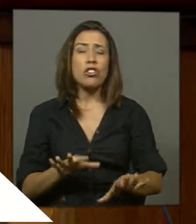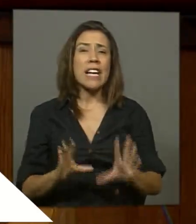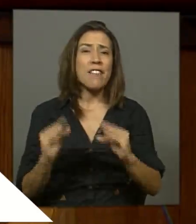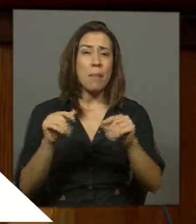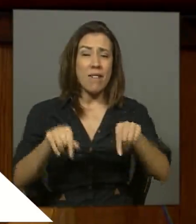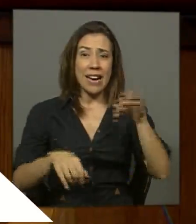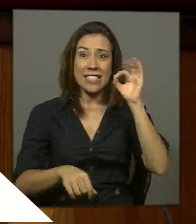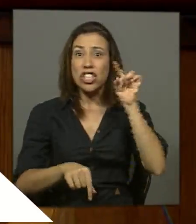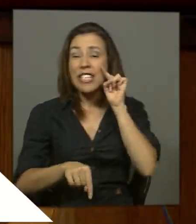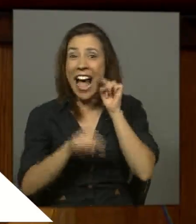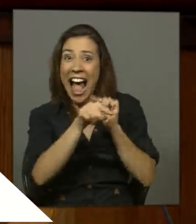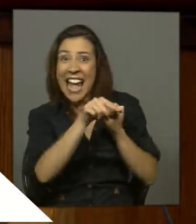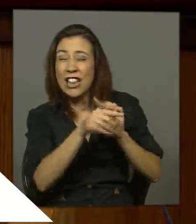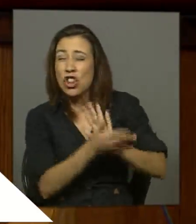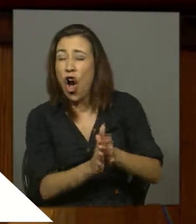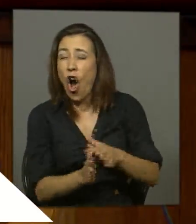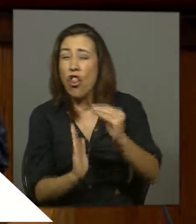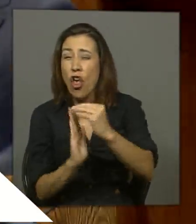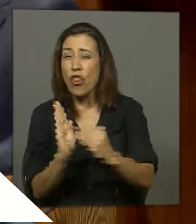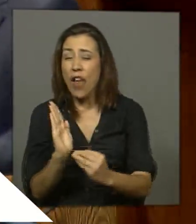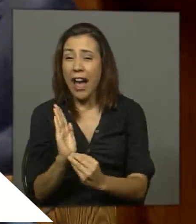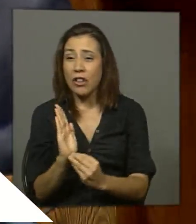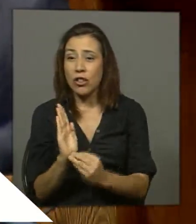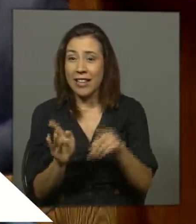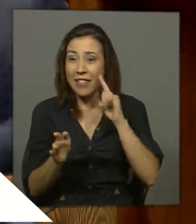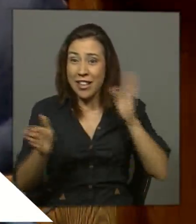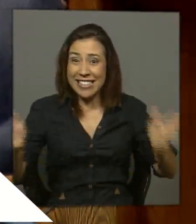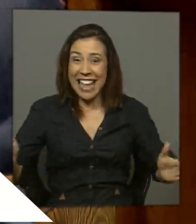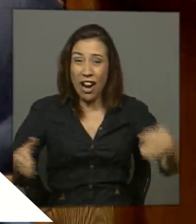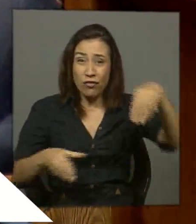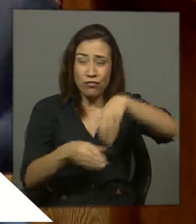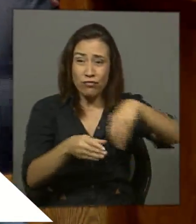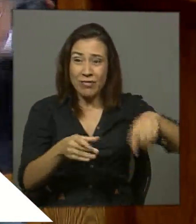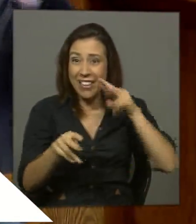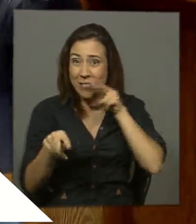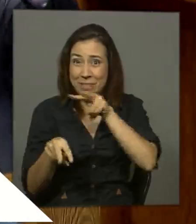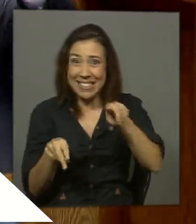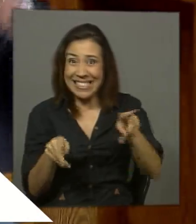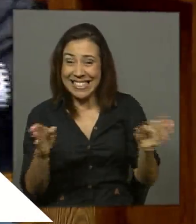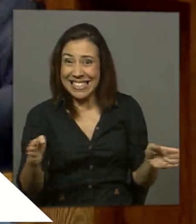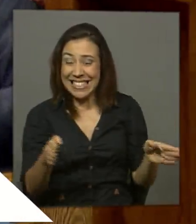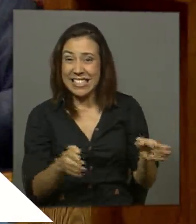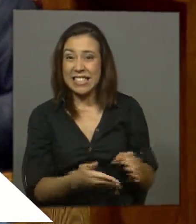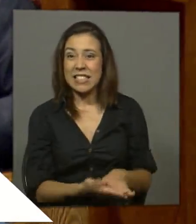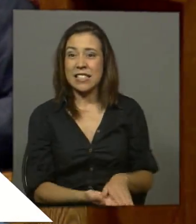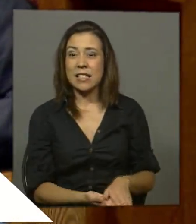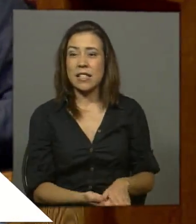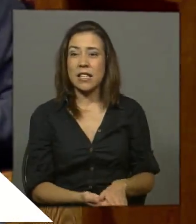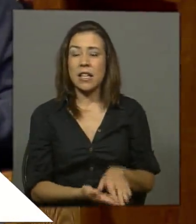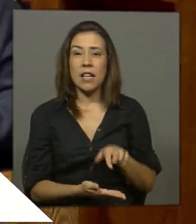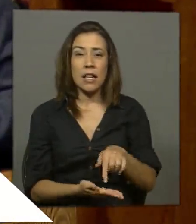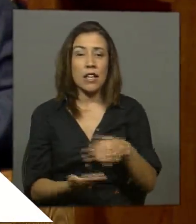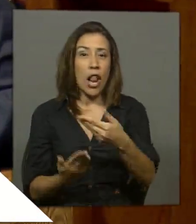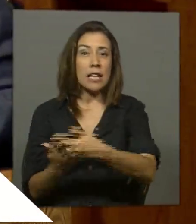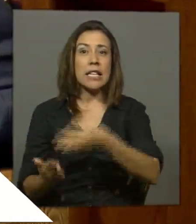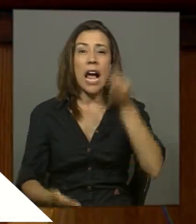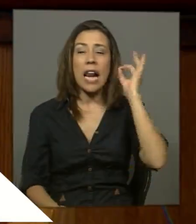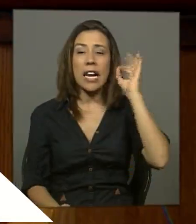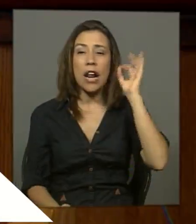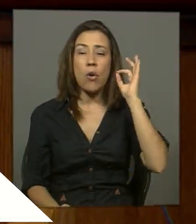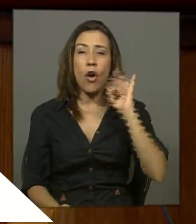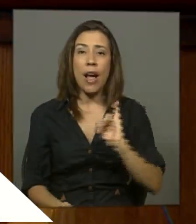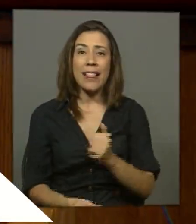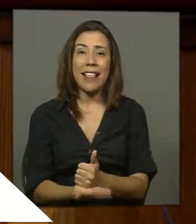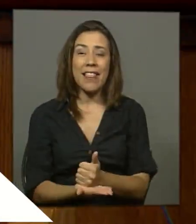sesión ahí está ahí están todos los datos pero le adelanto lo siguiente aquí tengo una lista de reuniones que el